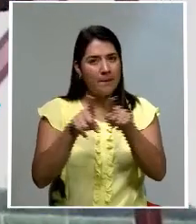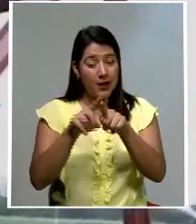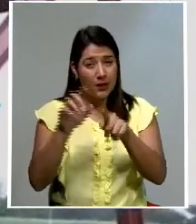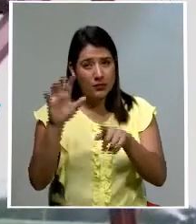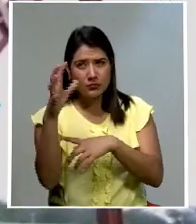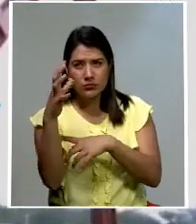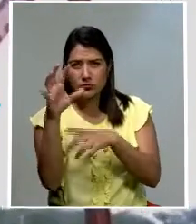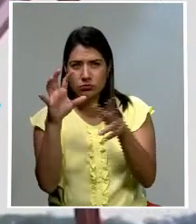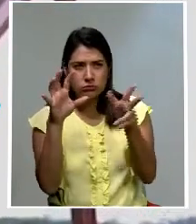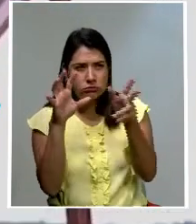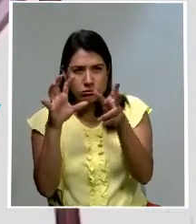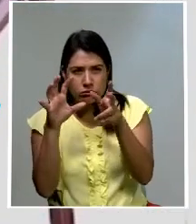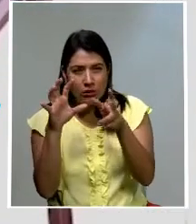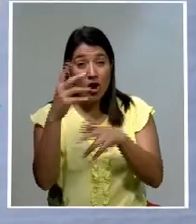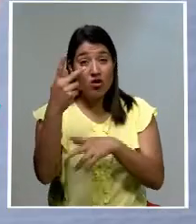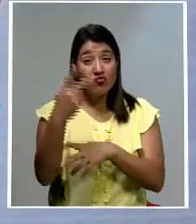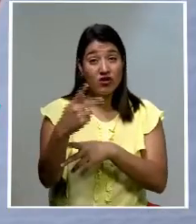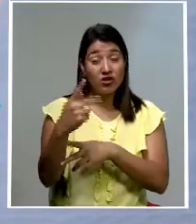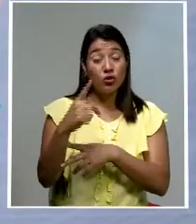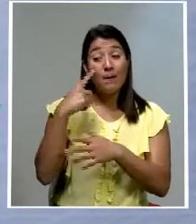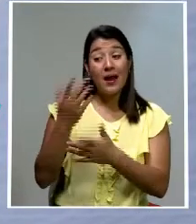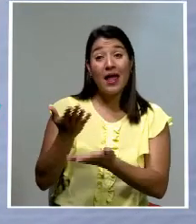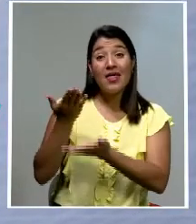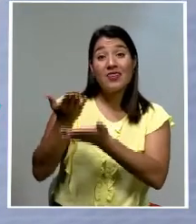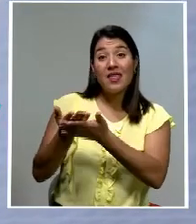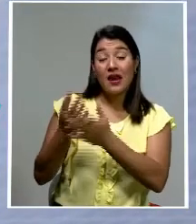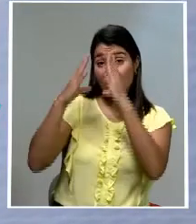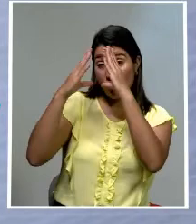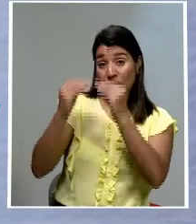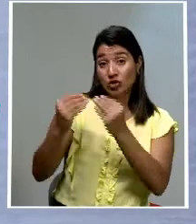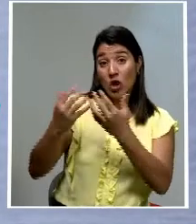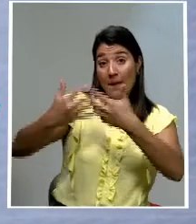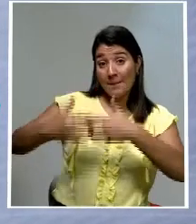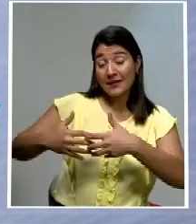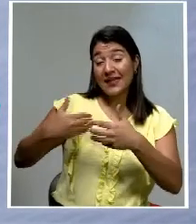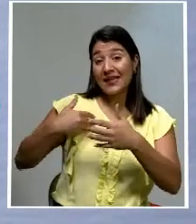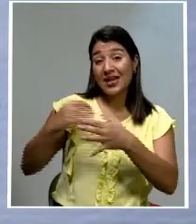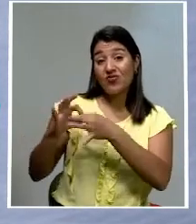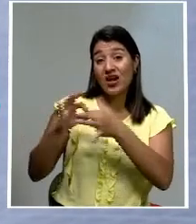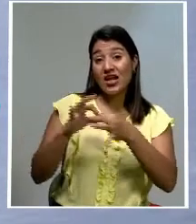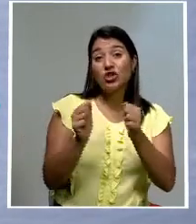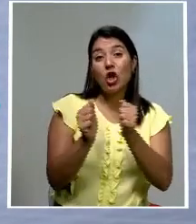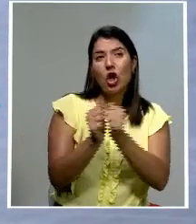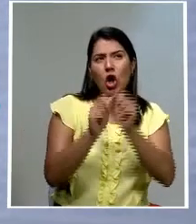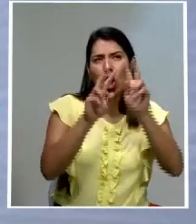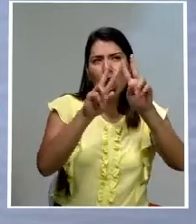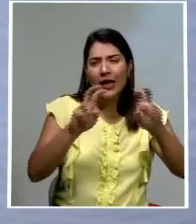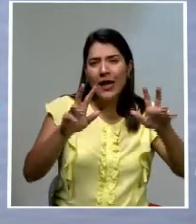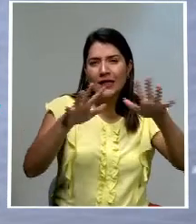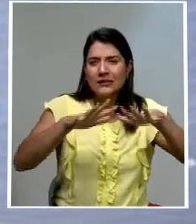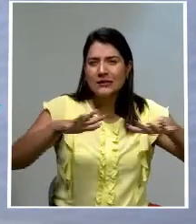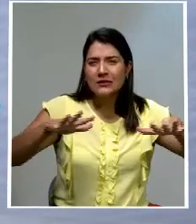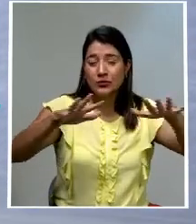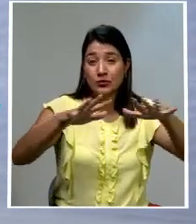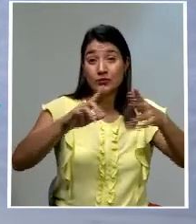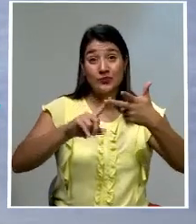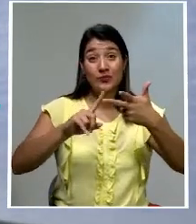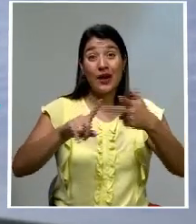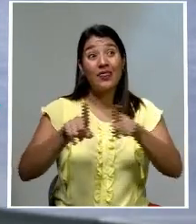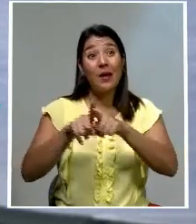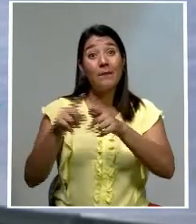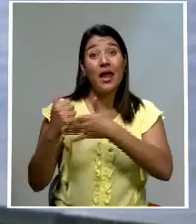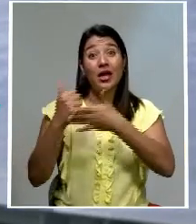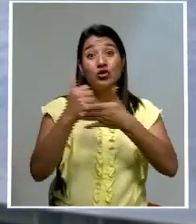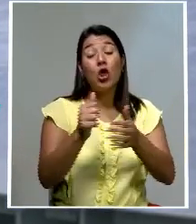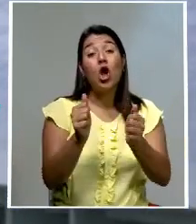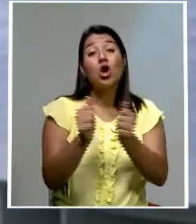proporcionar más información a las empresas espaciales y contribuir a la sostenibilidad del espacio y a la seguridad de los vuelos. El cofundador